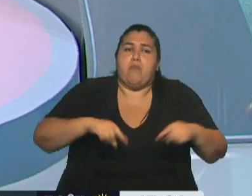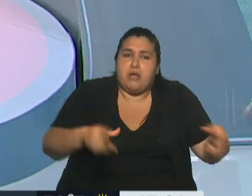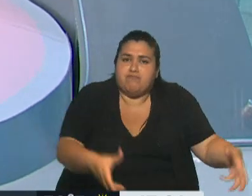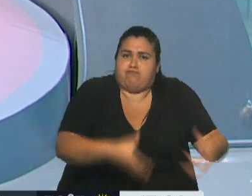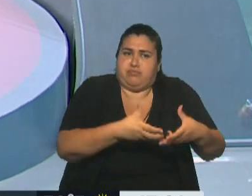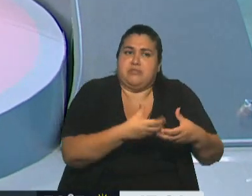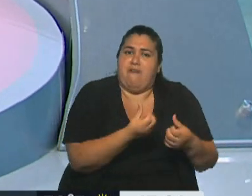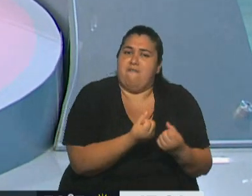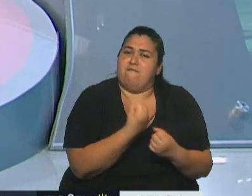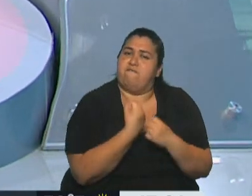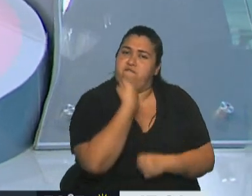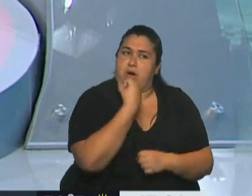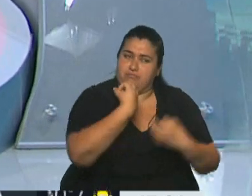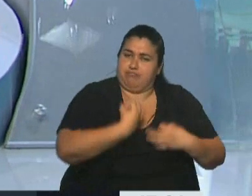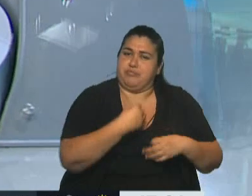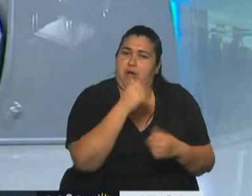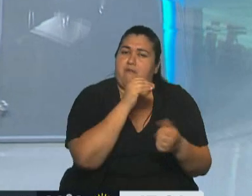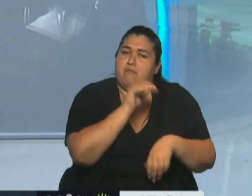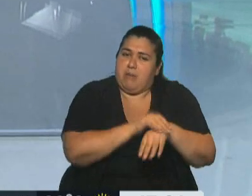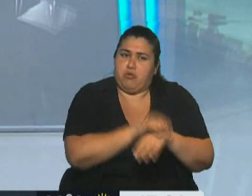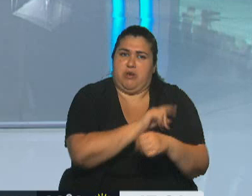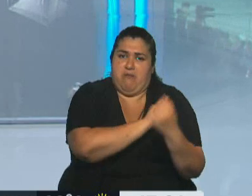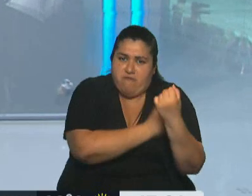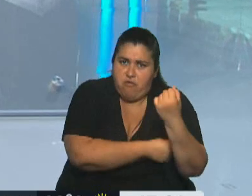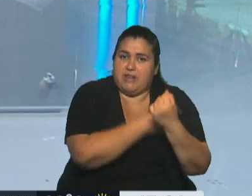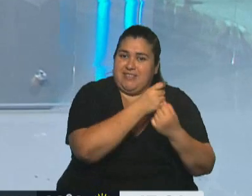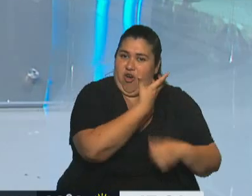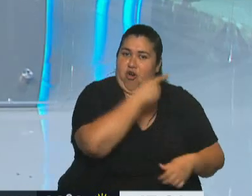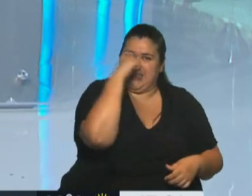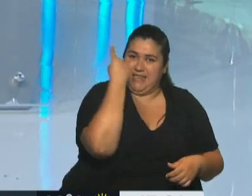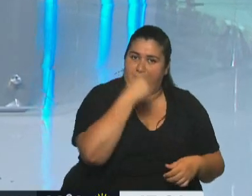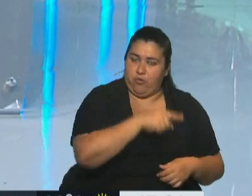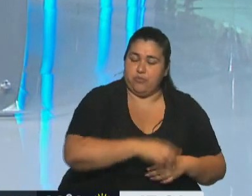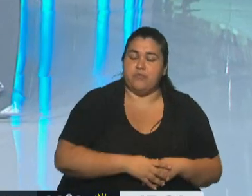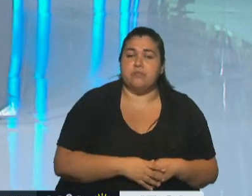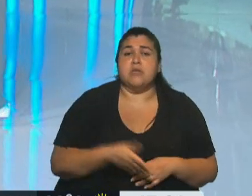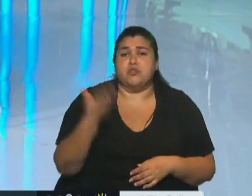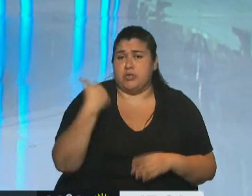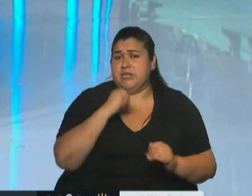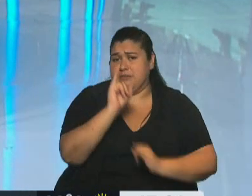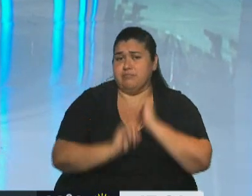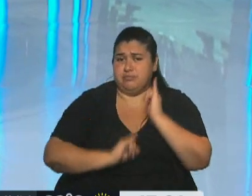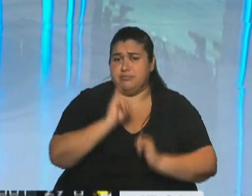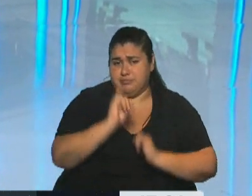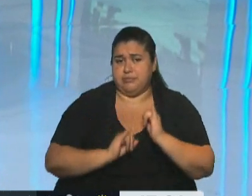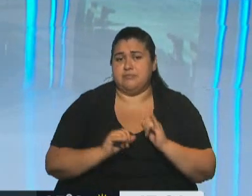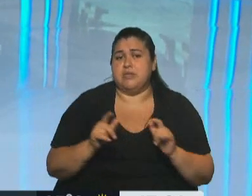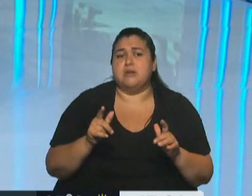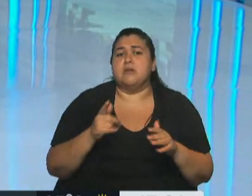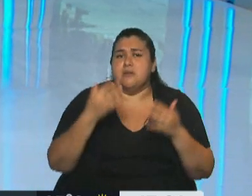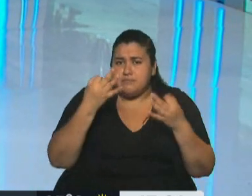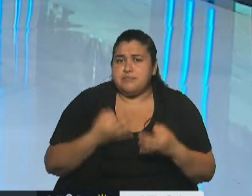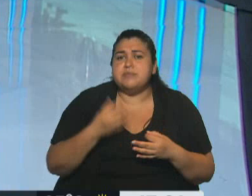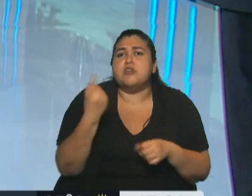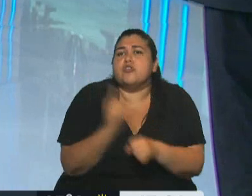fuerzas de seguridad que permitieron las fugas? O sea, las fugas, era un poco lo que escribía yo ayer, o sea, en Anfibia, o sea, las fugas no